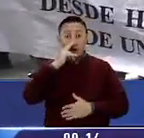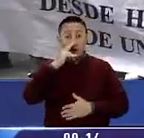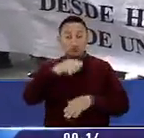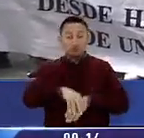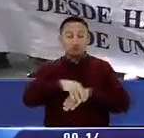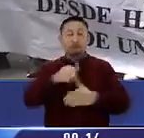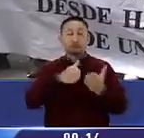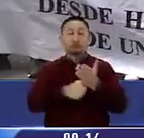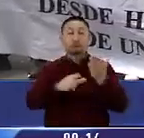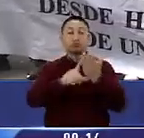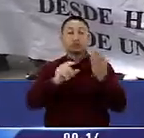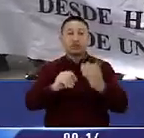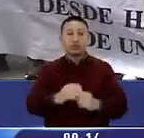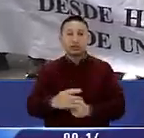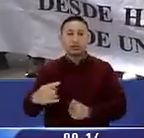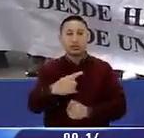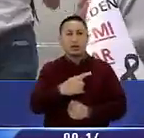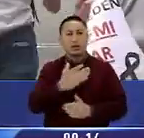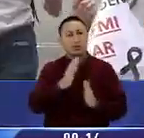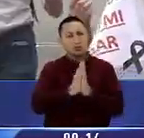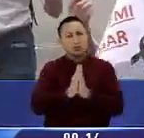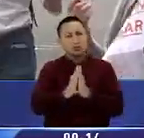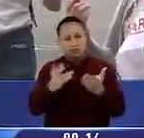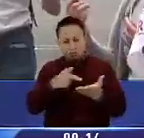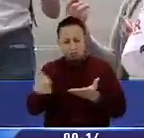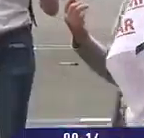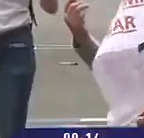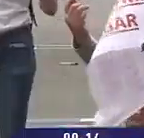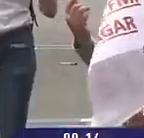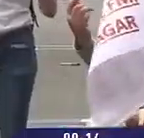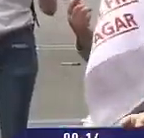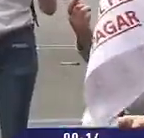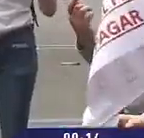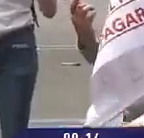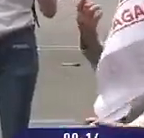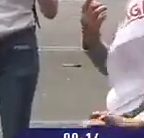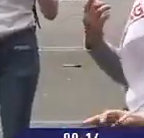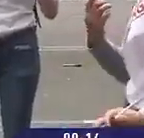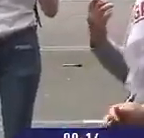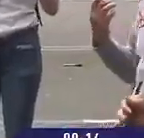Finanzas para continuar con su justo reclamo. Informó Mía Sabeli Carrera.